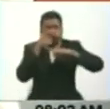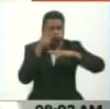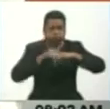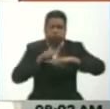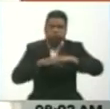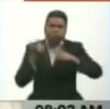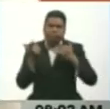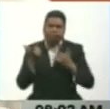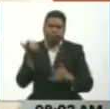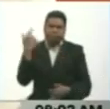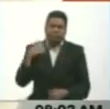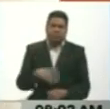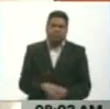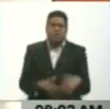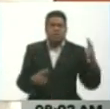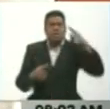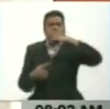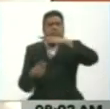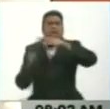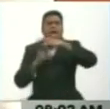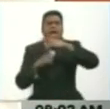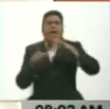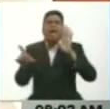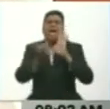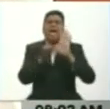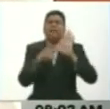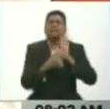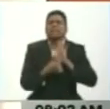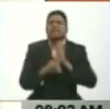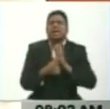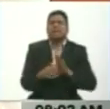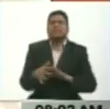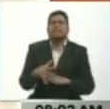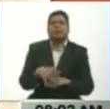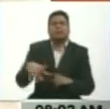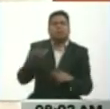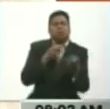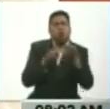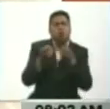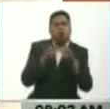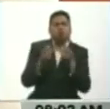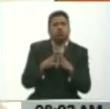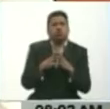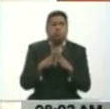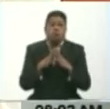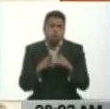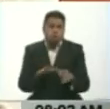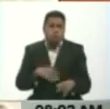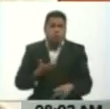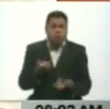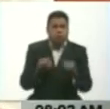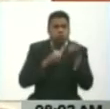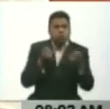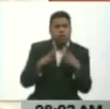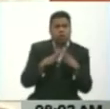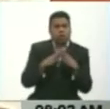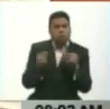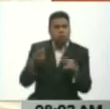ya está, es una ley allá para tener, intervenir nuestras señales, para hacer lo que están